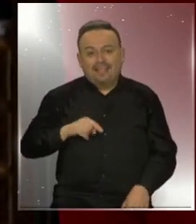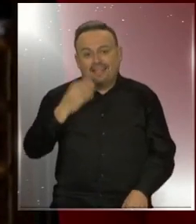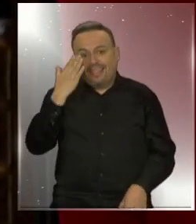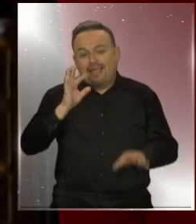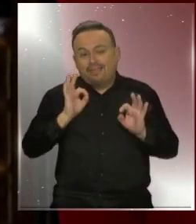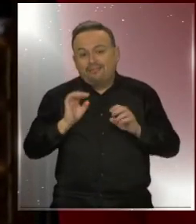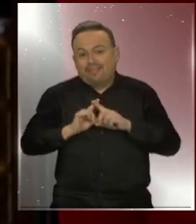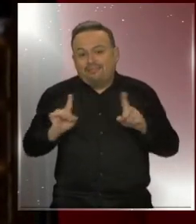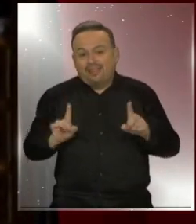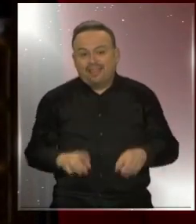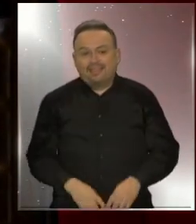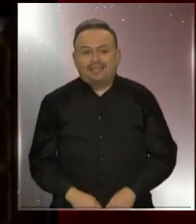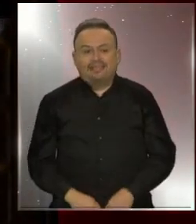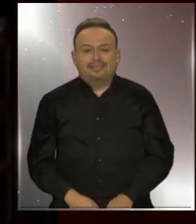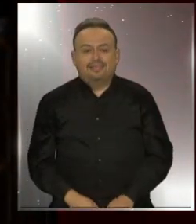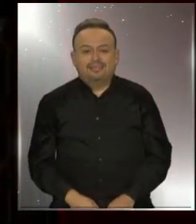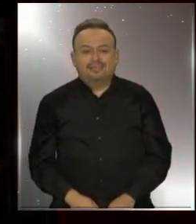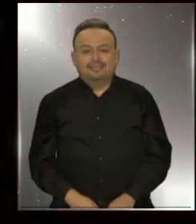y diferente.